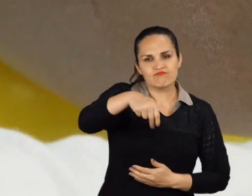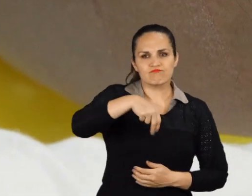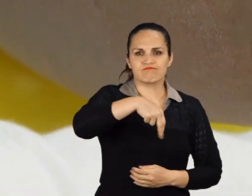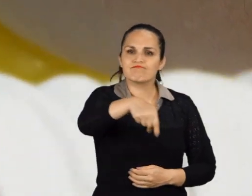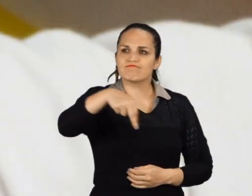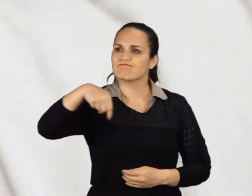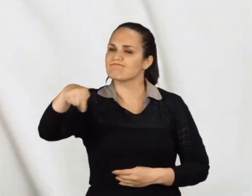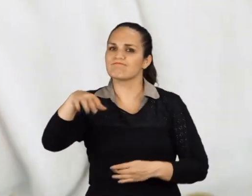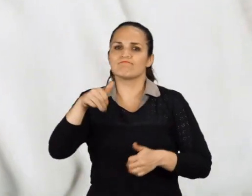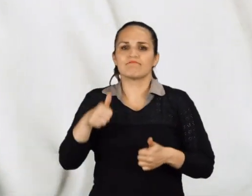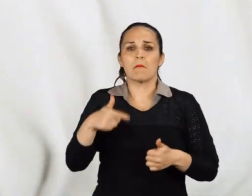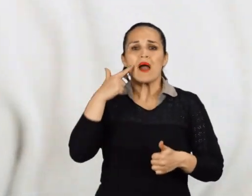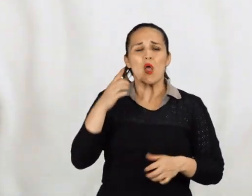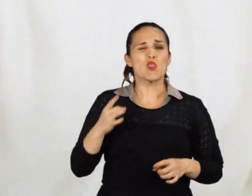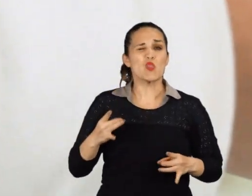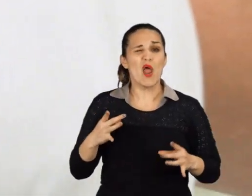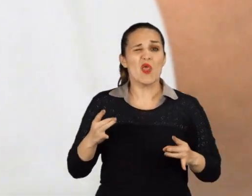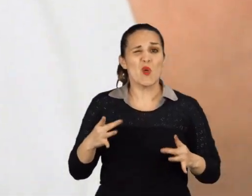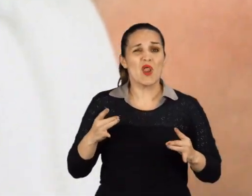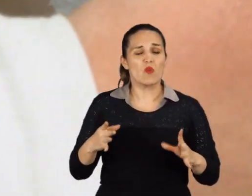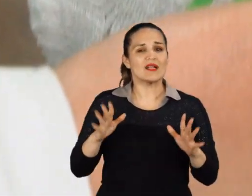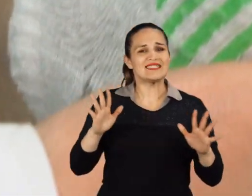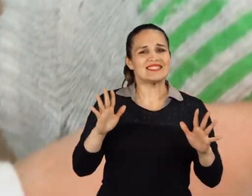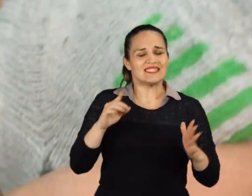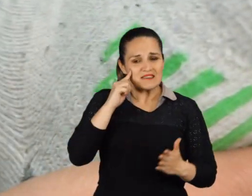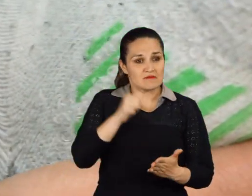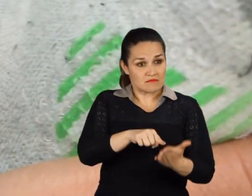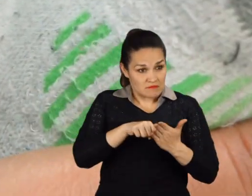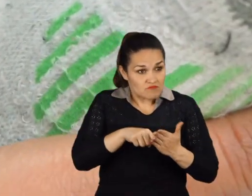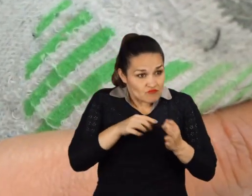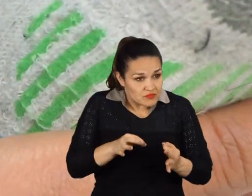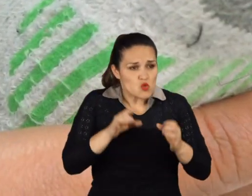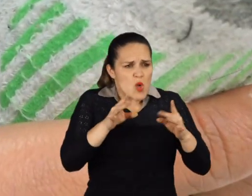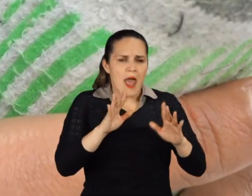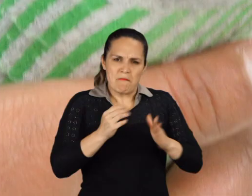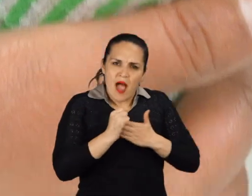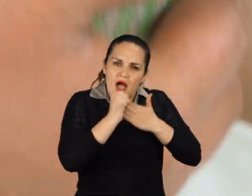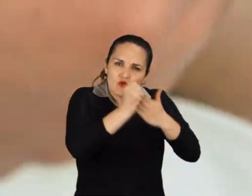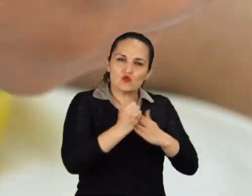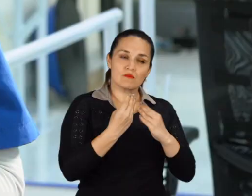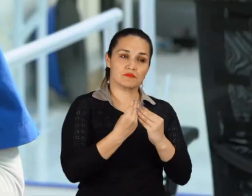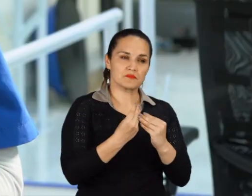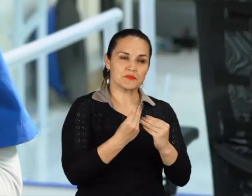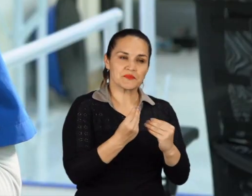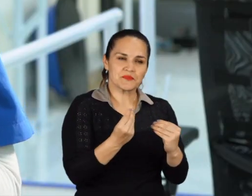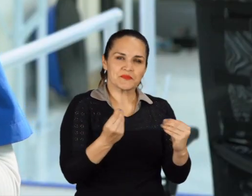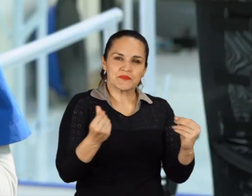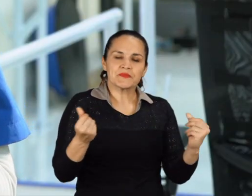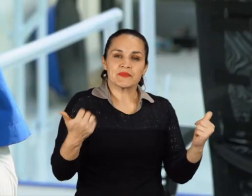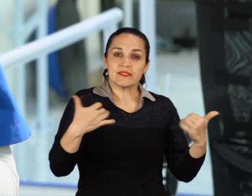articular, modulación del dolor si en este caso la paciente la presenta, todo lo que es